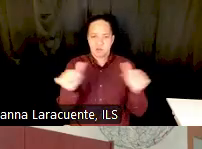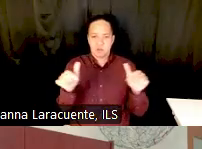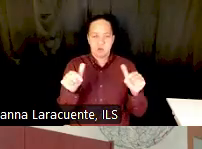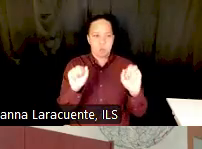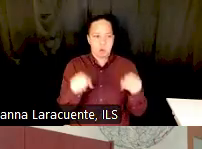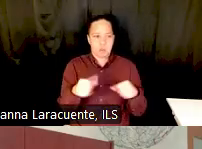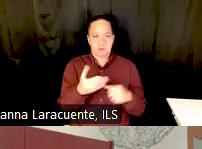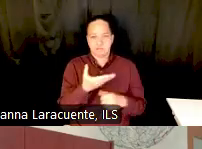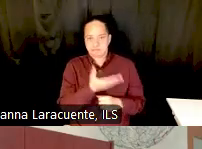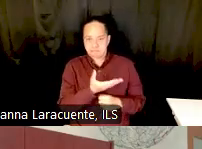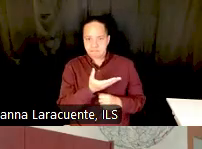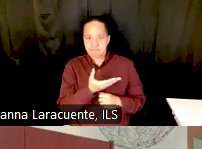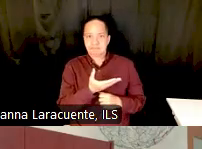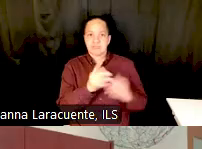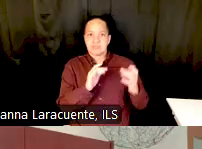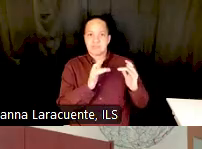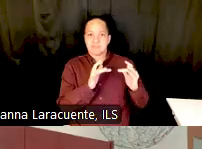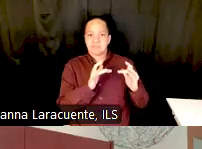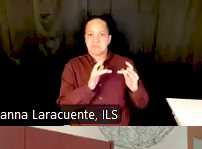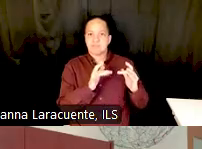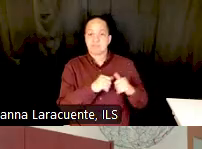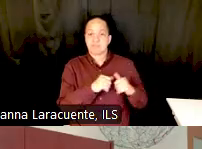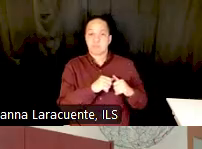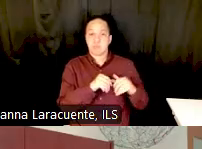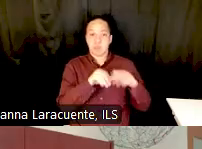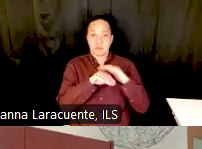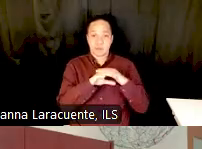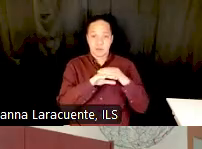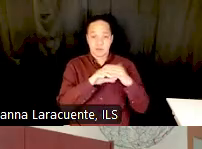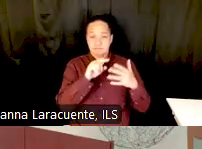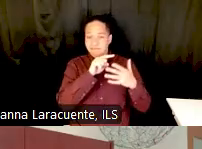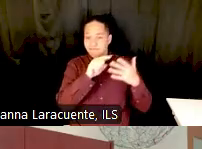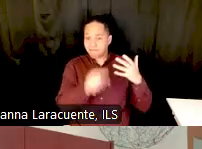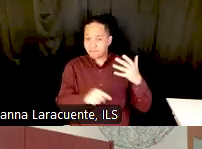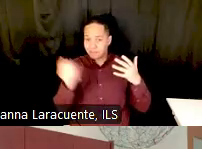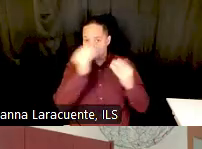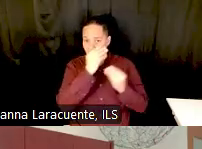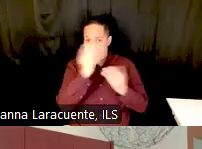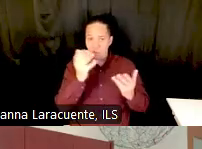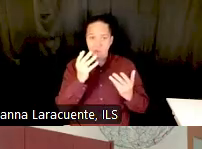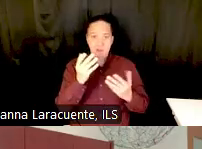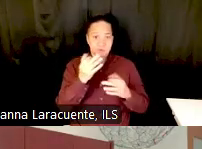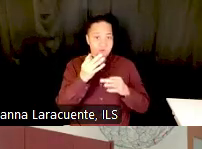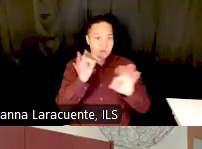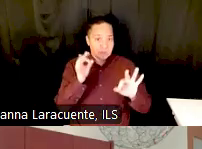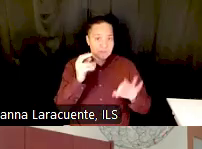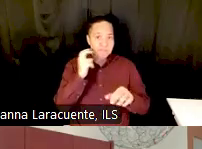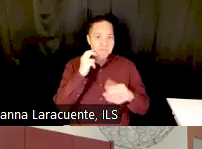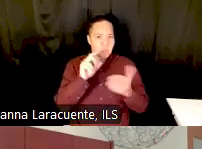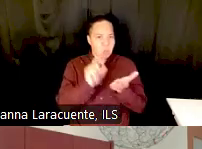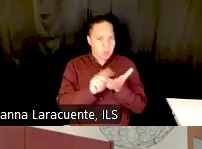dirección de internet, pueden accesar una serie de información gratuita, la pueden